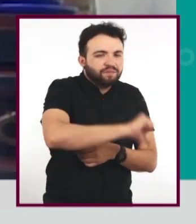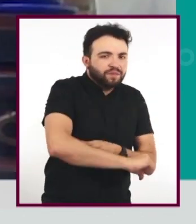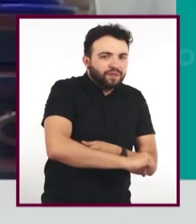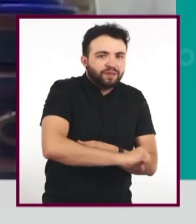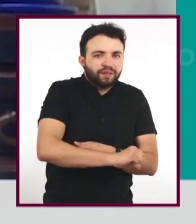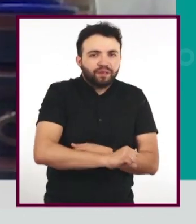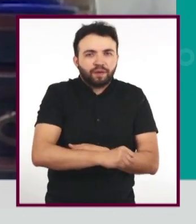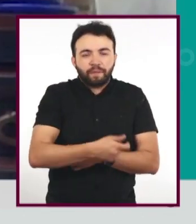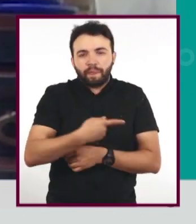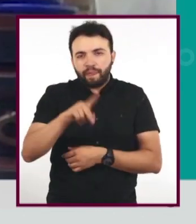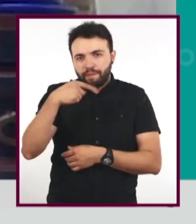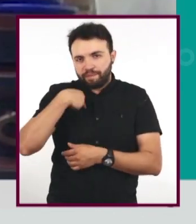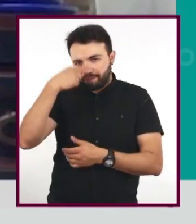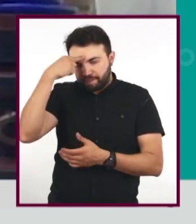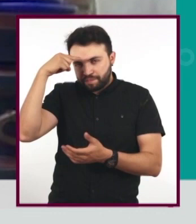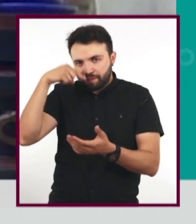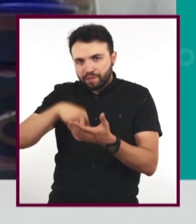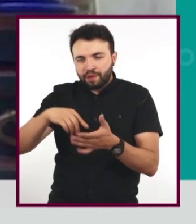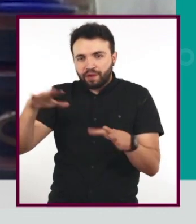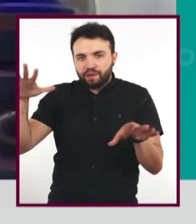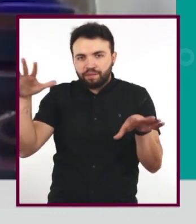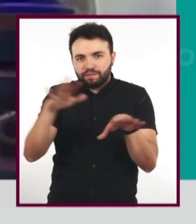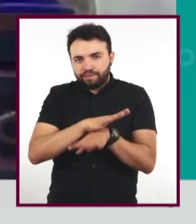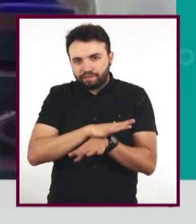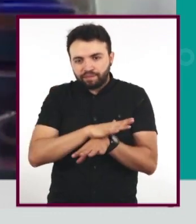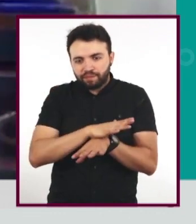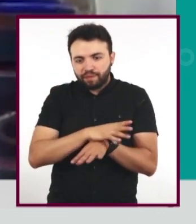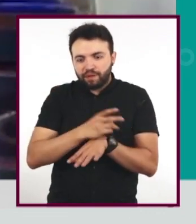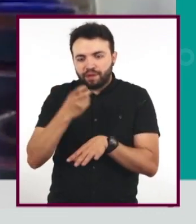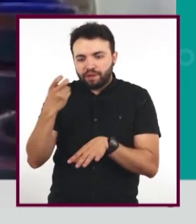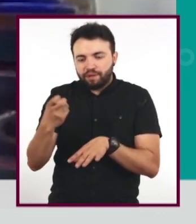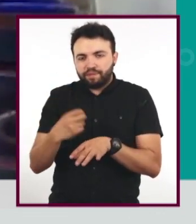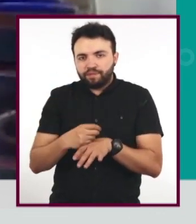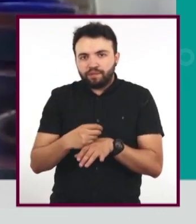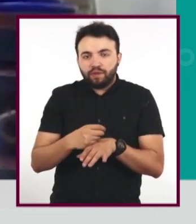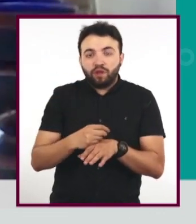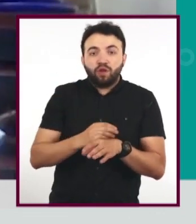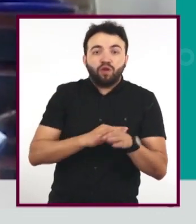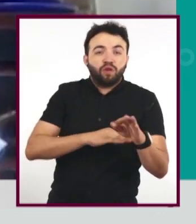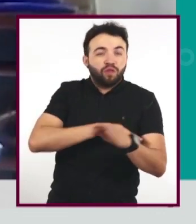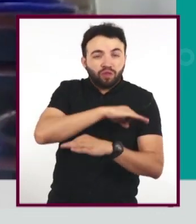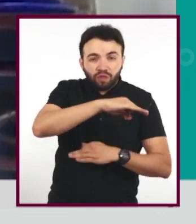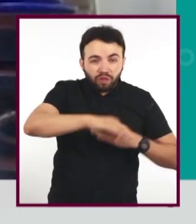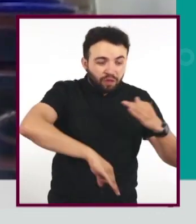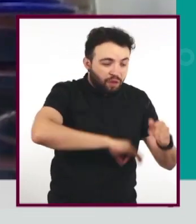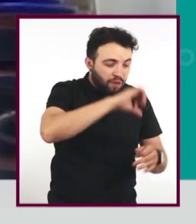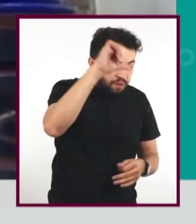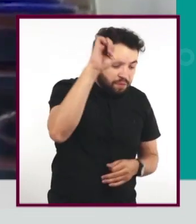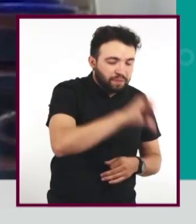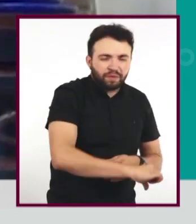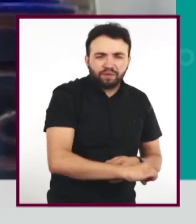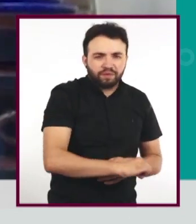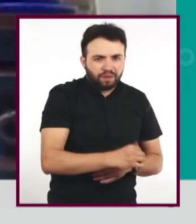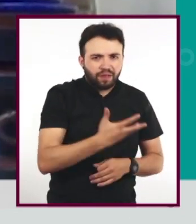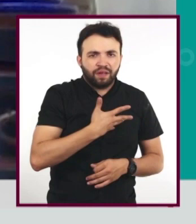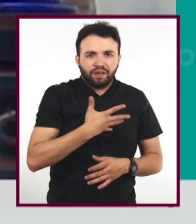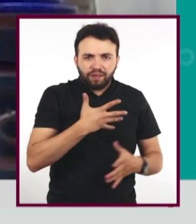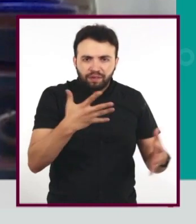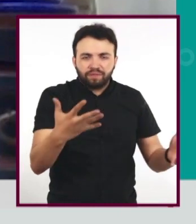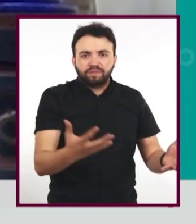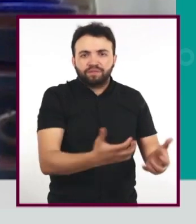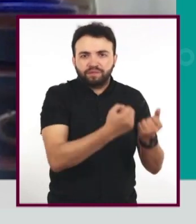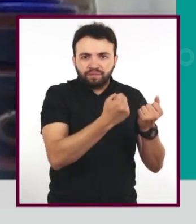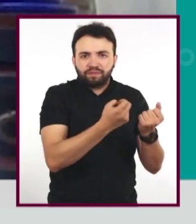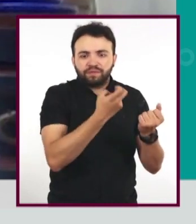que cambió la forma en que tenemos eso. No lo perdemos del todo, ¿no? Si queremos salvarnos un poco de estas